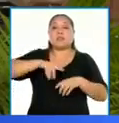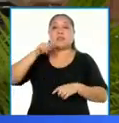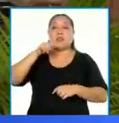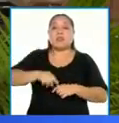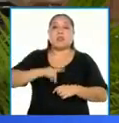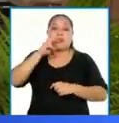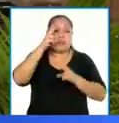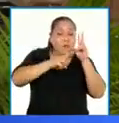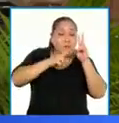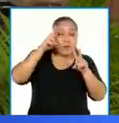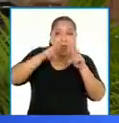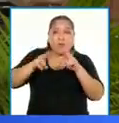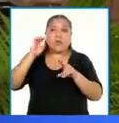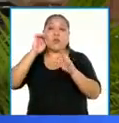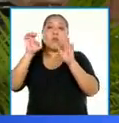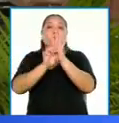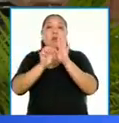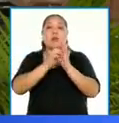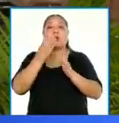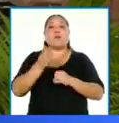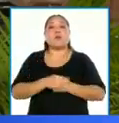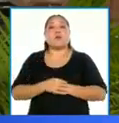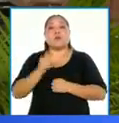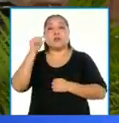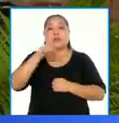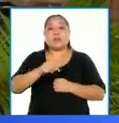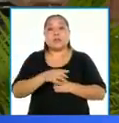está observando, por ejemplo, en